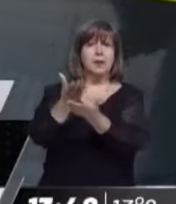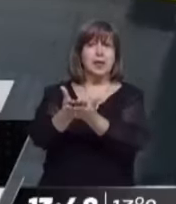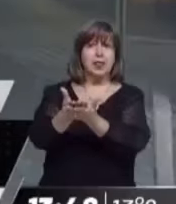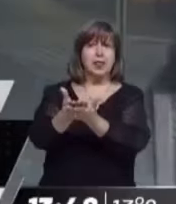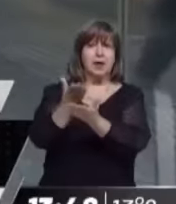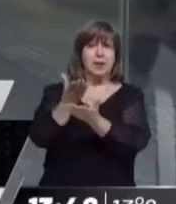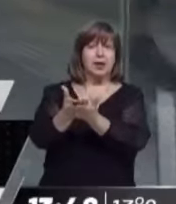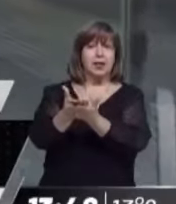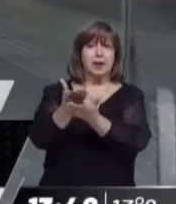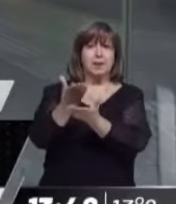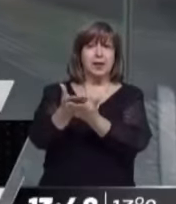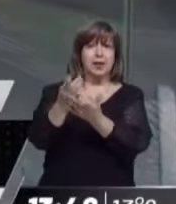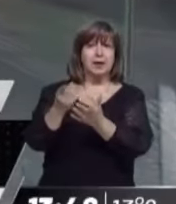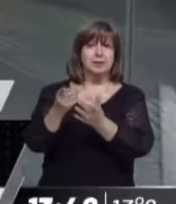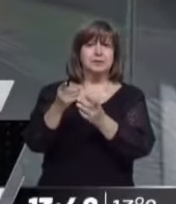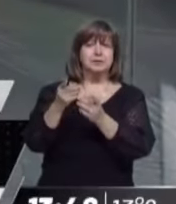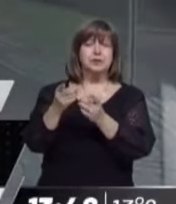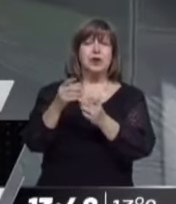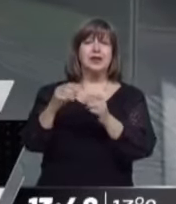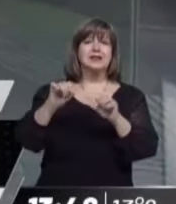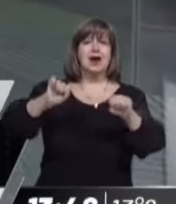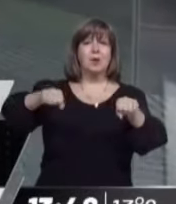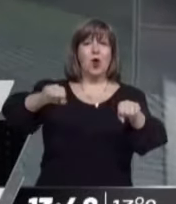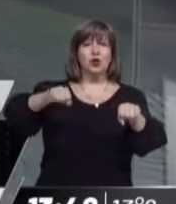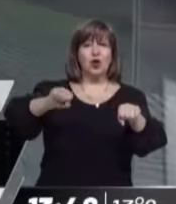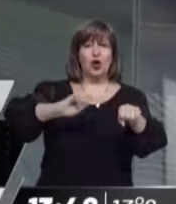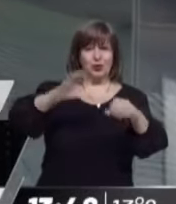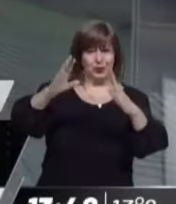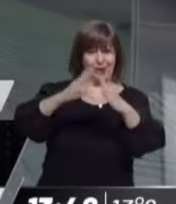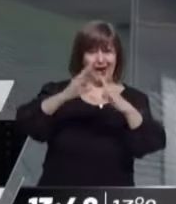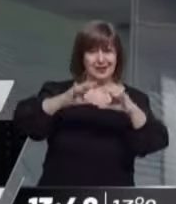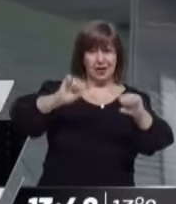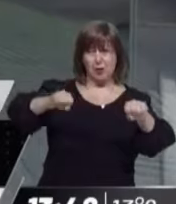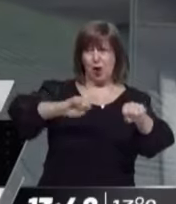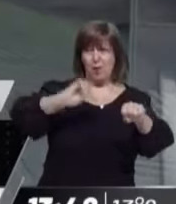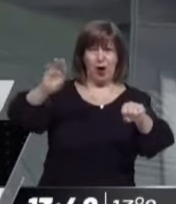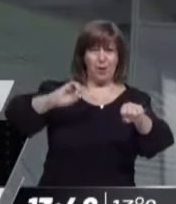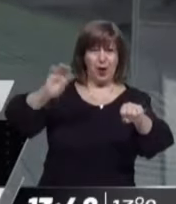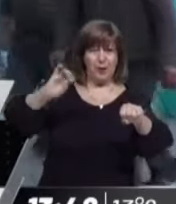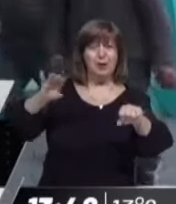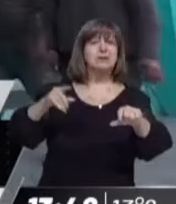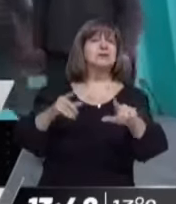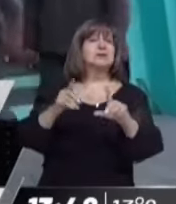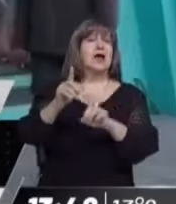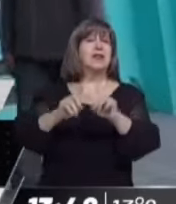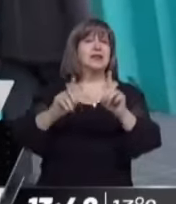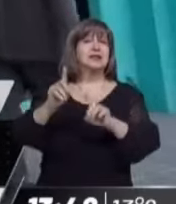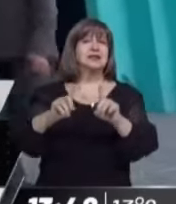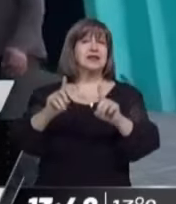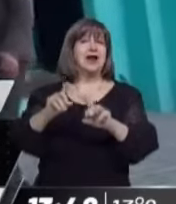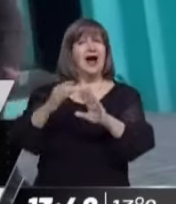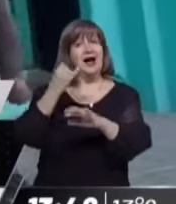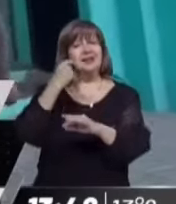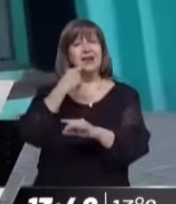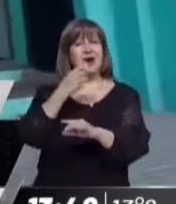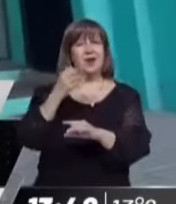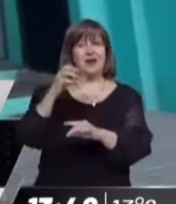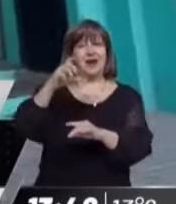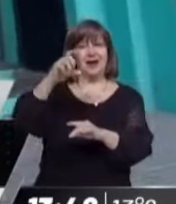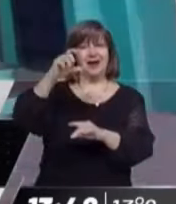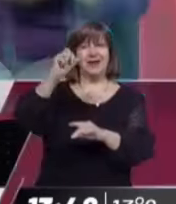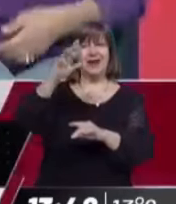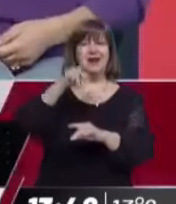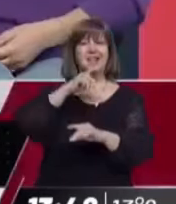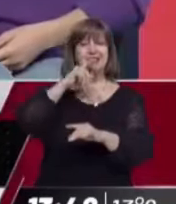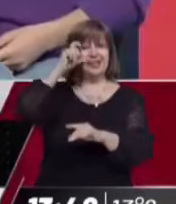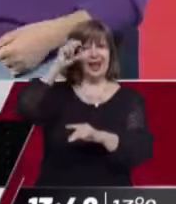personas que quieran entregar, personas que quieran hacer este servicio. Por lo tanto, se está negando hasta este momento el retiro voluntario a muchos de los que lo piden. Muy bien, Juan, te